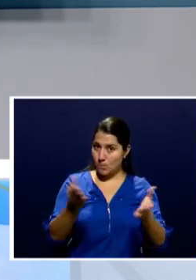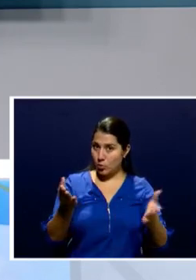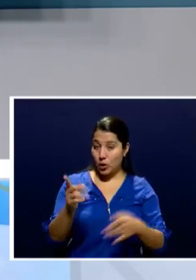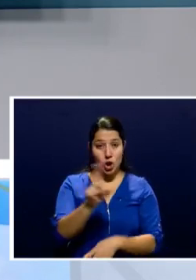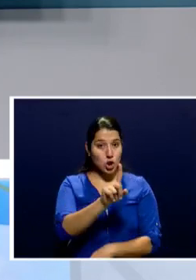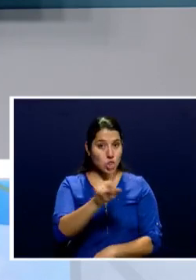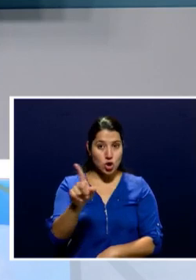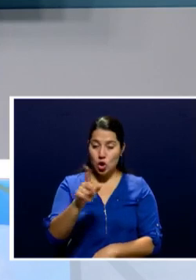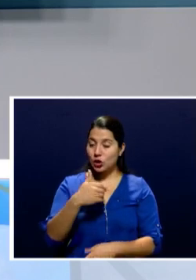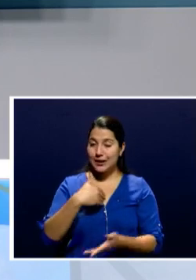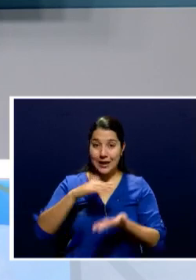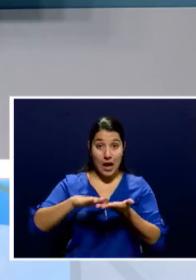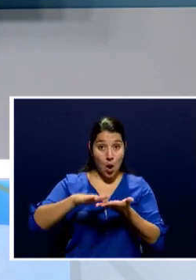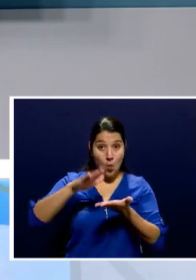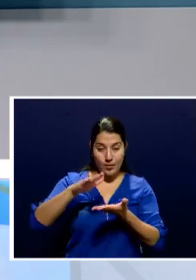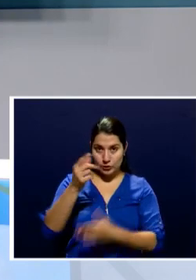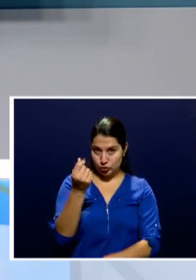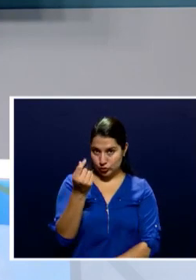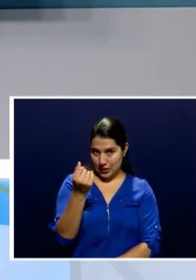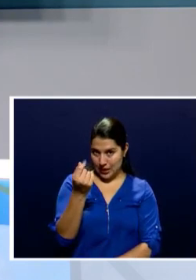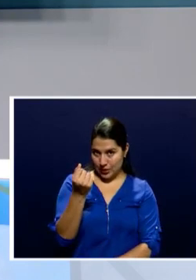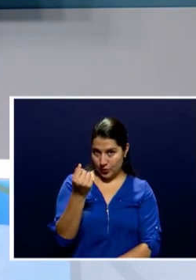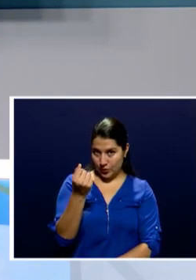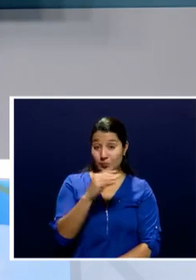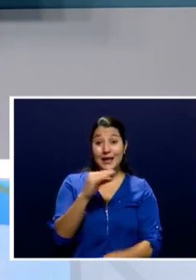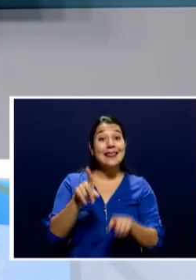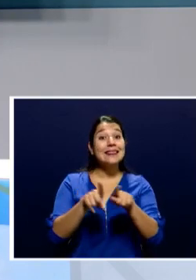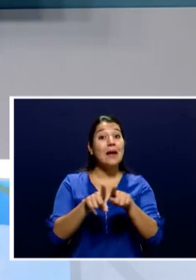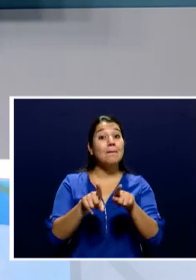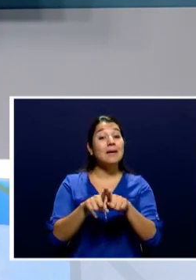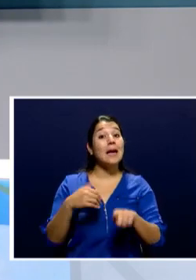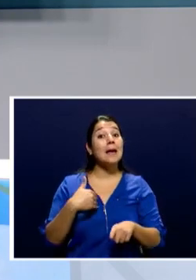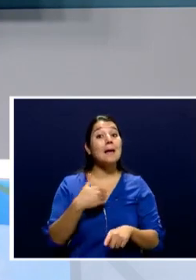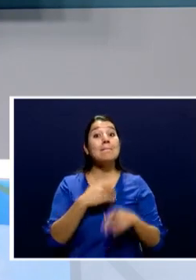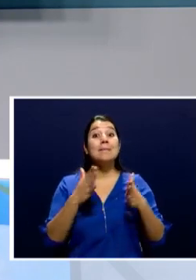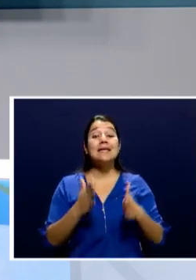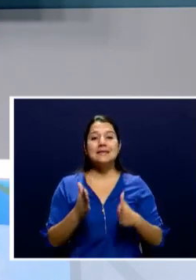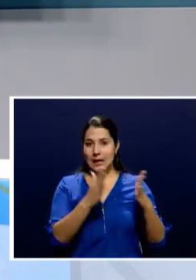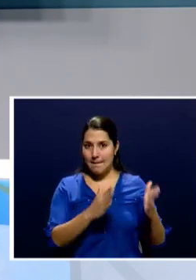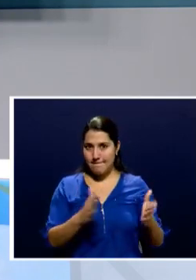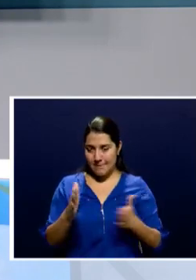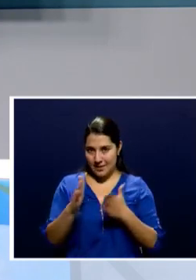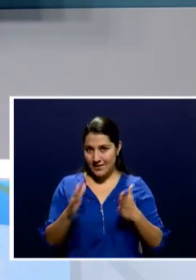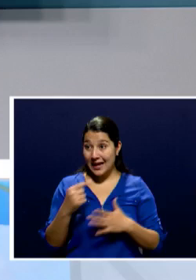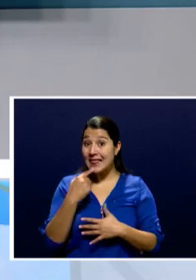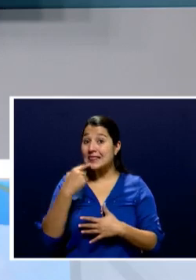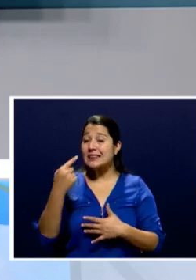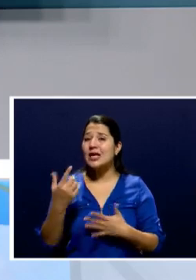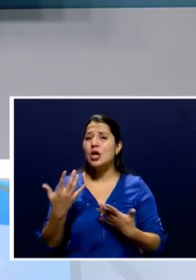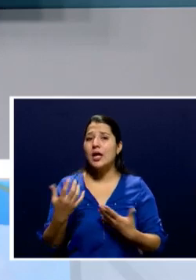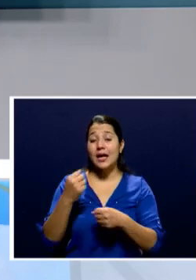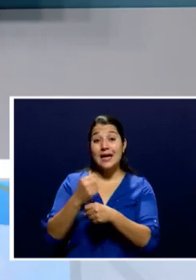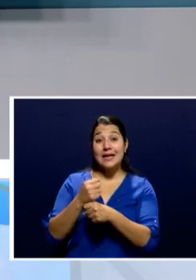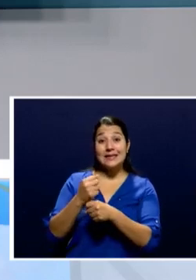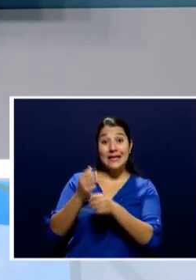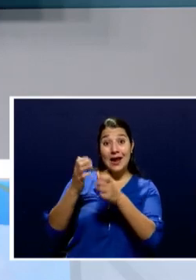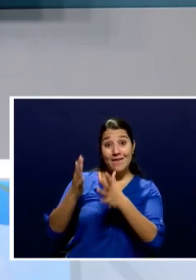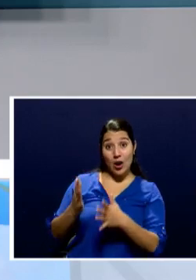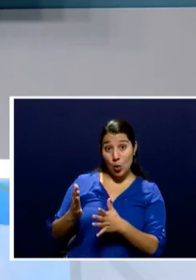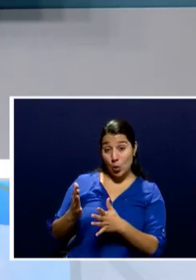tendrán aumento salarial. Además, la ministra de Planificación indicó que el personal no